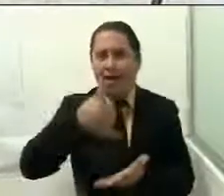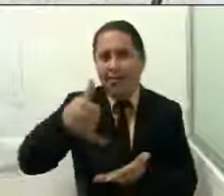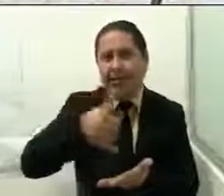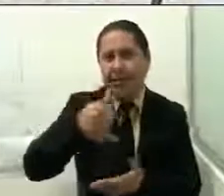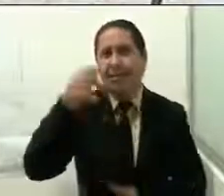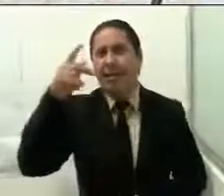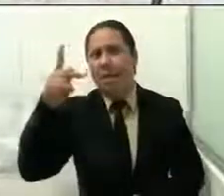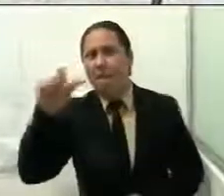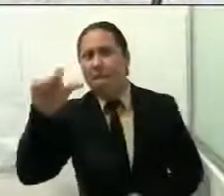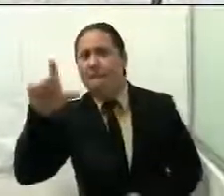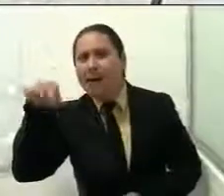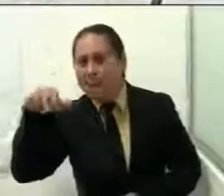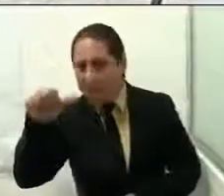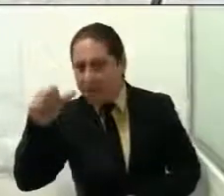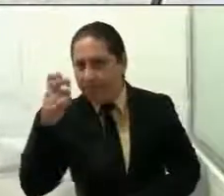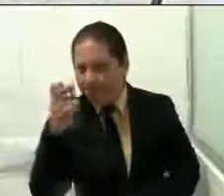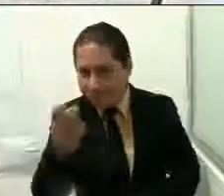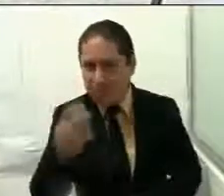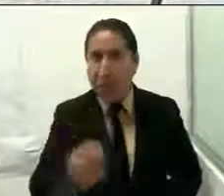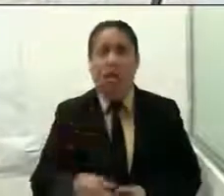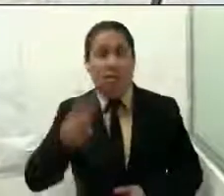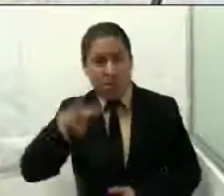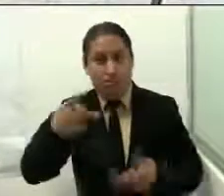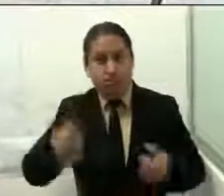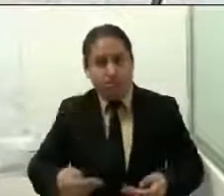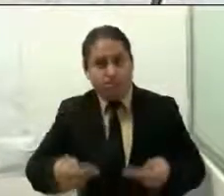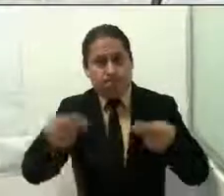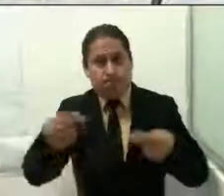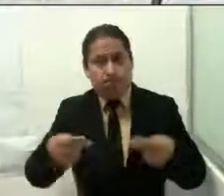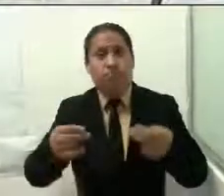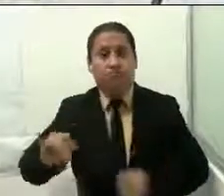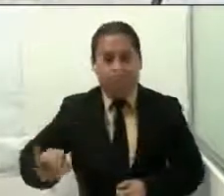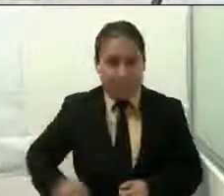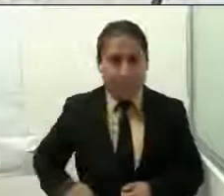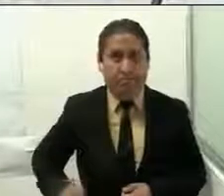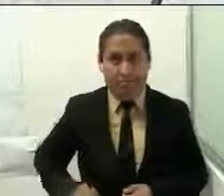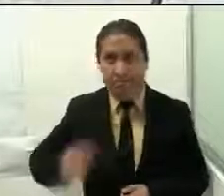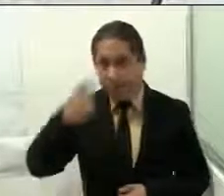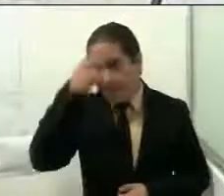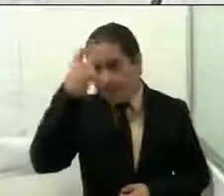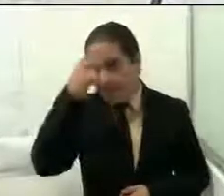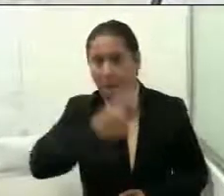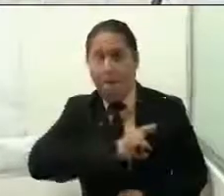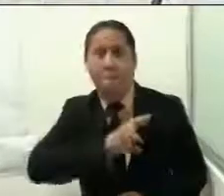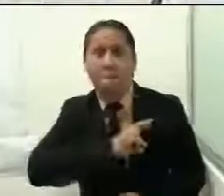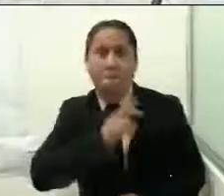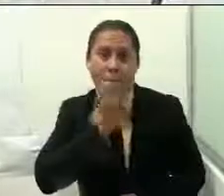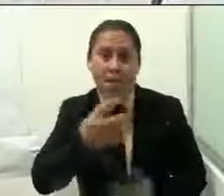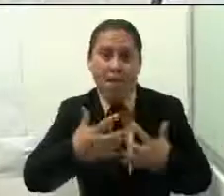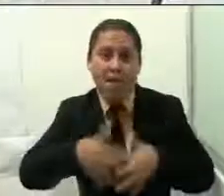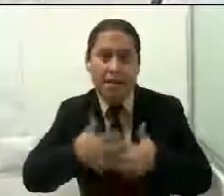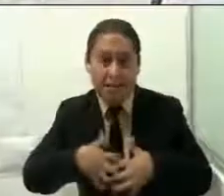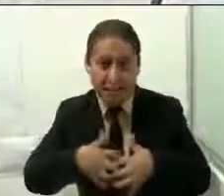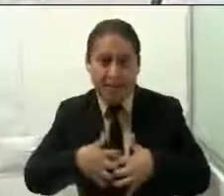su alta rentabilidad muestra la creciente interés de la iniciativa privada en las industrias